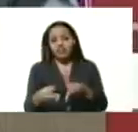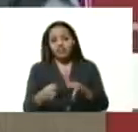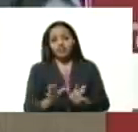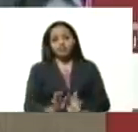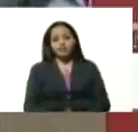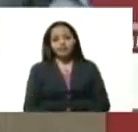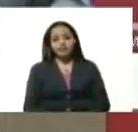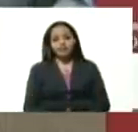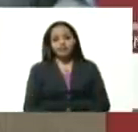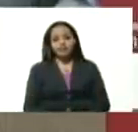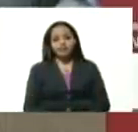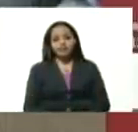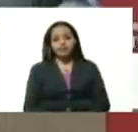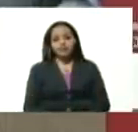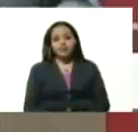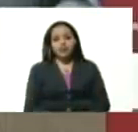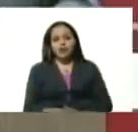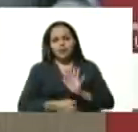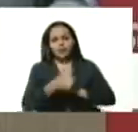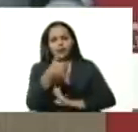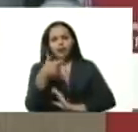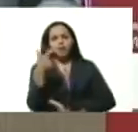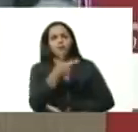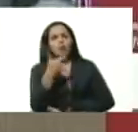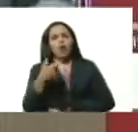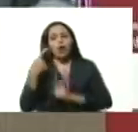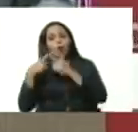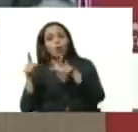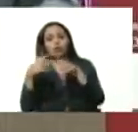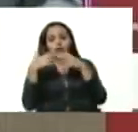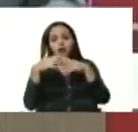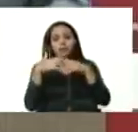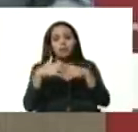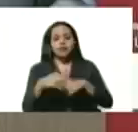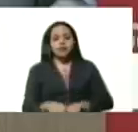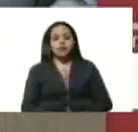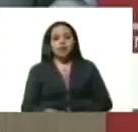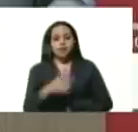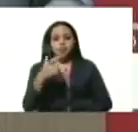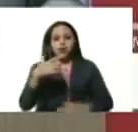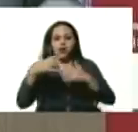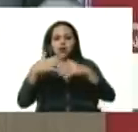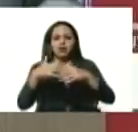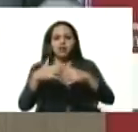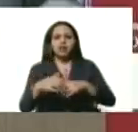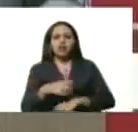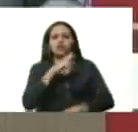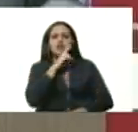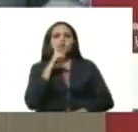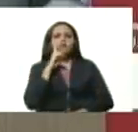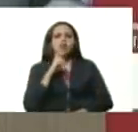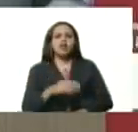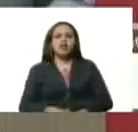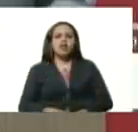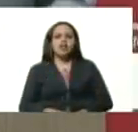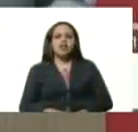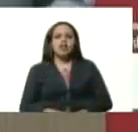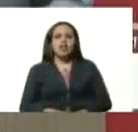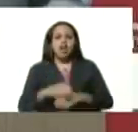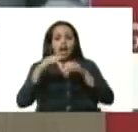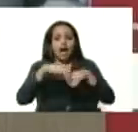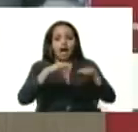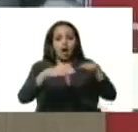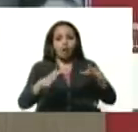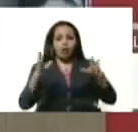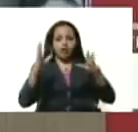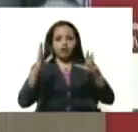Y más aún, buscaron a otras empresas. Buscaron una empresa llamada Black Waters, que tiene un oscuro